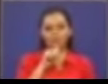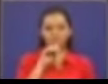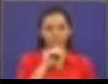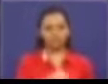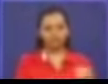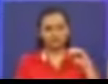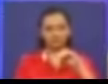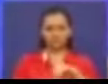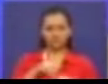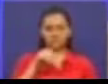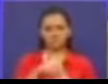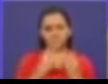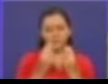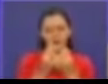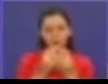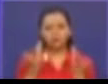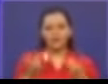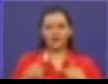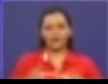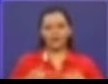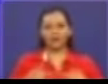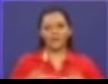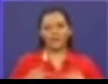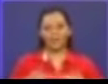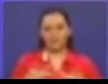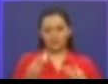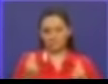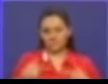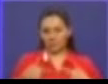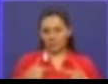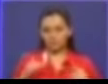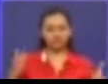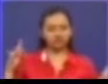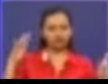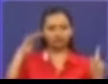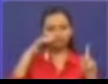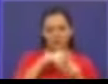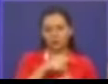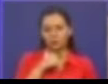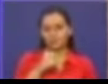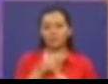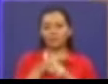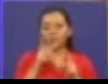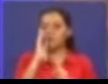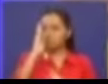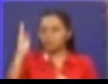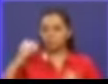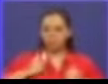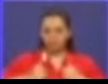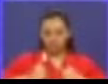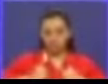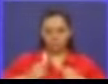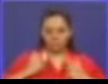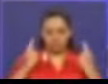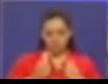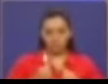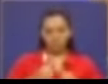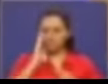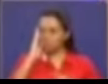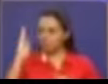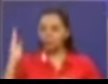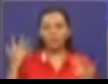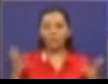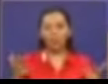va en carnaval, pero no hay vestidores, no hay baños, etcétera. Ya estamos haciendo los estudios para poner esa infraestructura